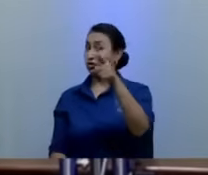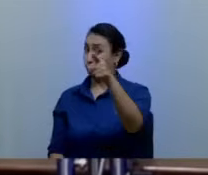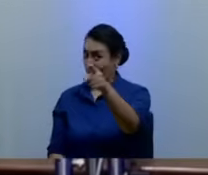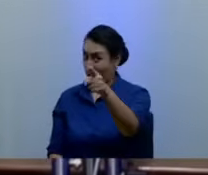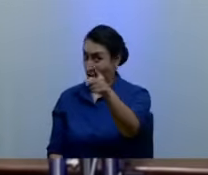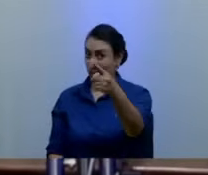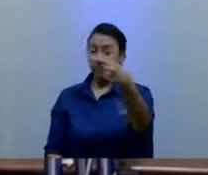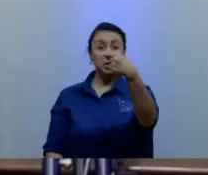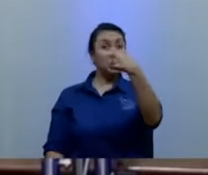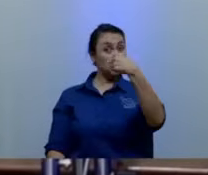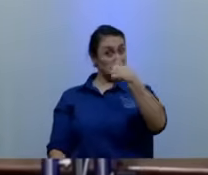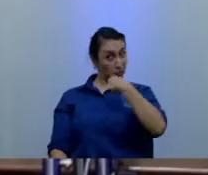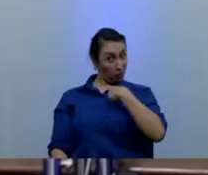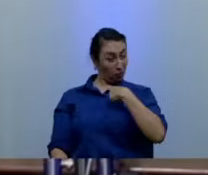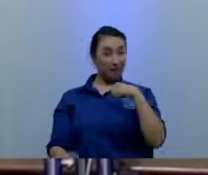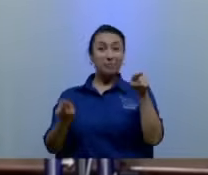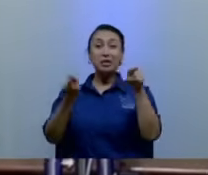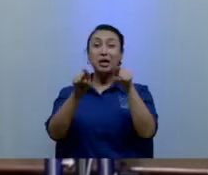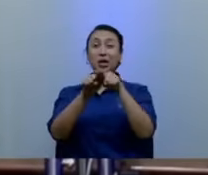¿Ah?